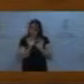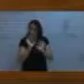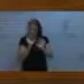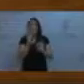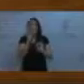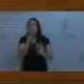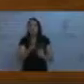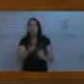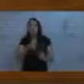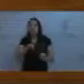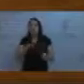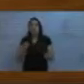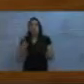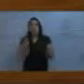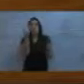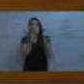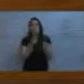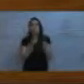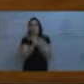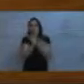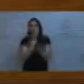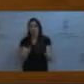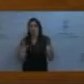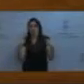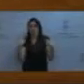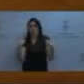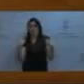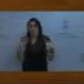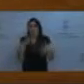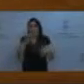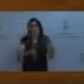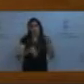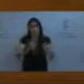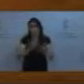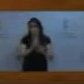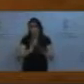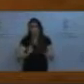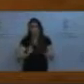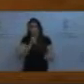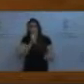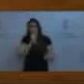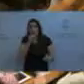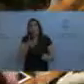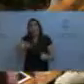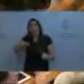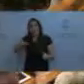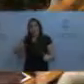hayamos retocado de forma importante el modelo fiscal, que era injusto, que era antiguo y que era regresivo.